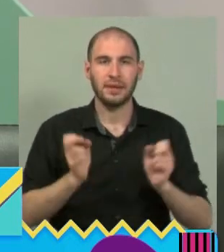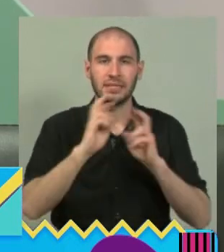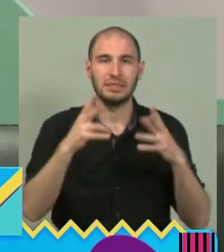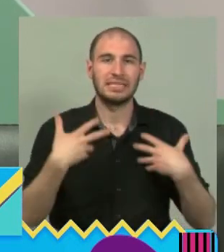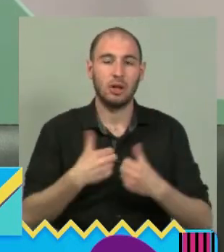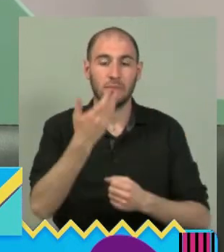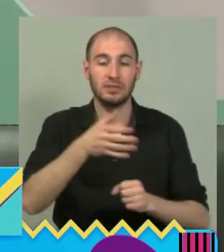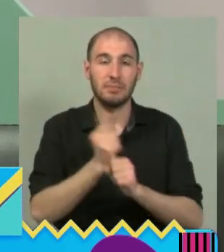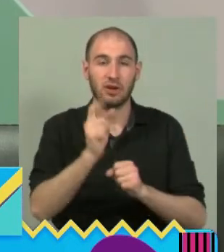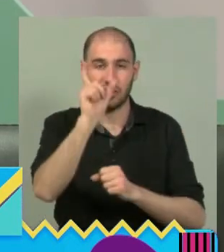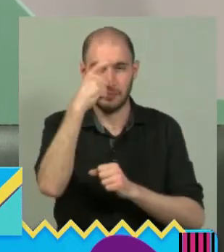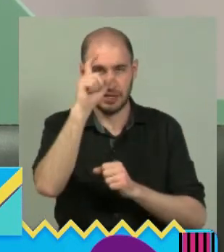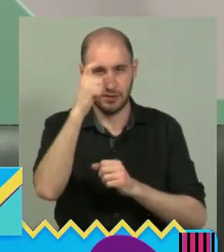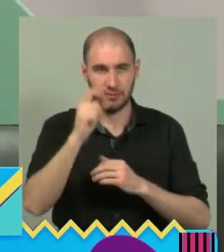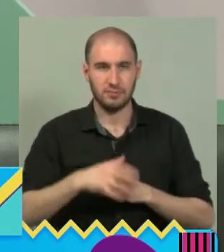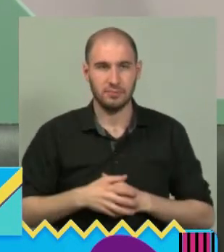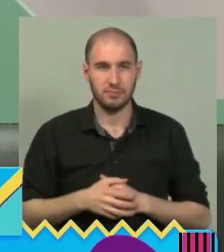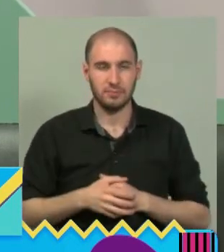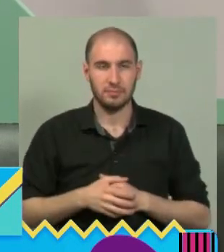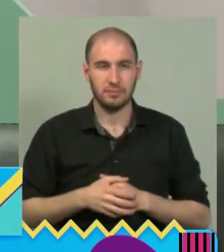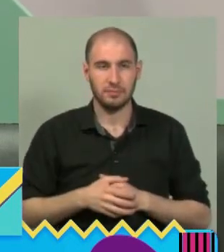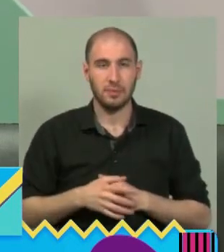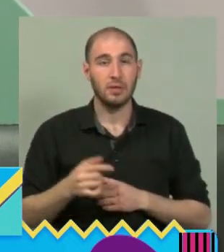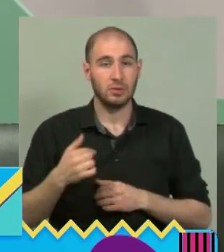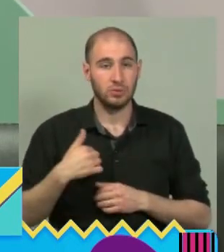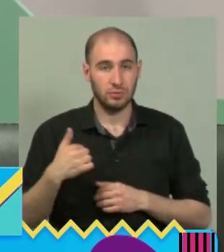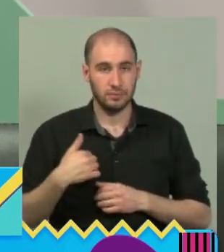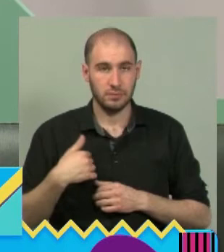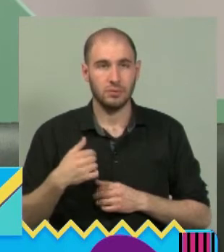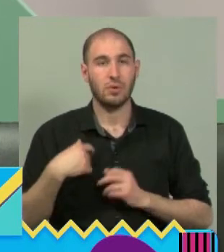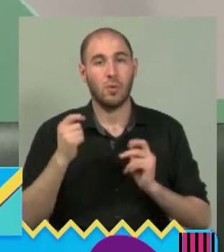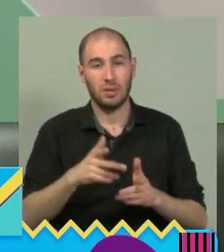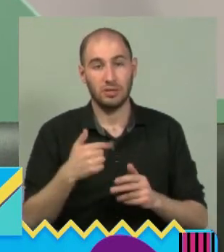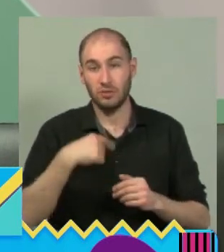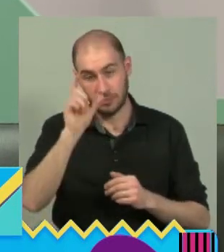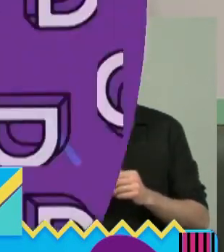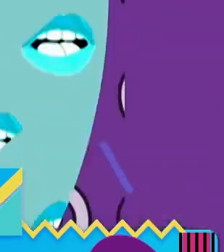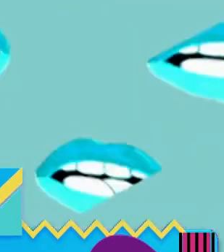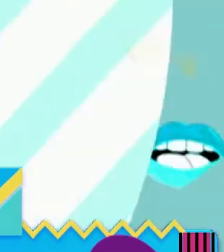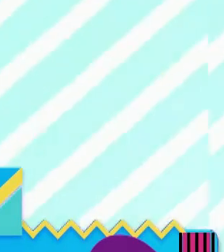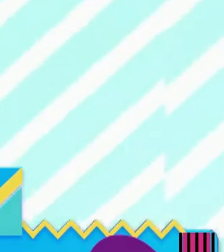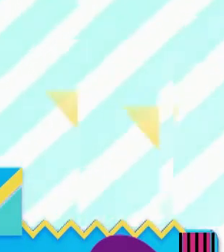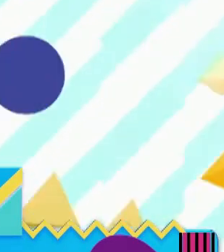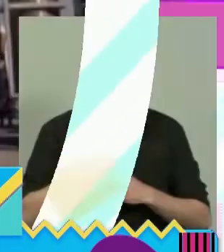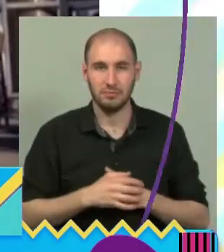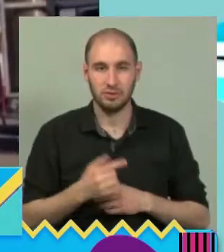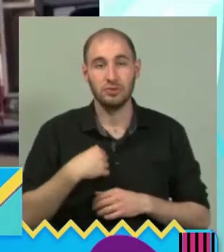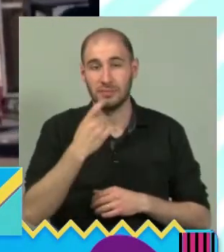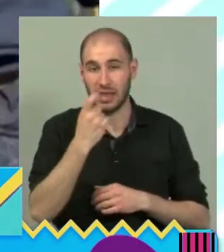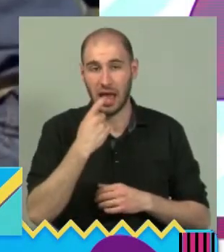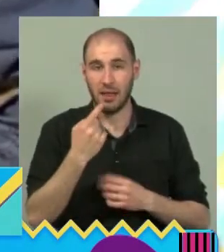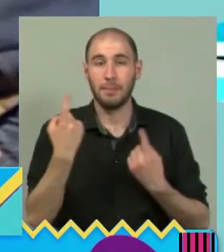salud de los trabajadores mineros, ¿no? Es decir, yo repito, no soy minero, yo soy metalúrgico,